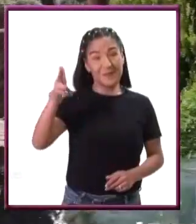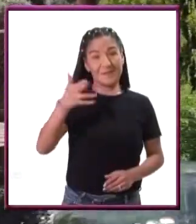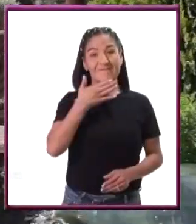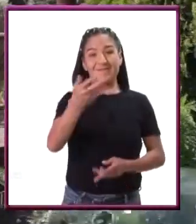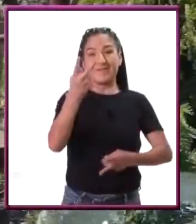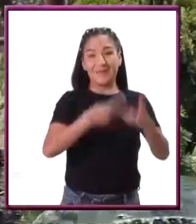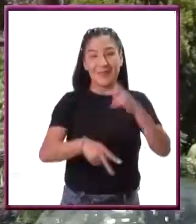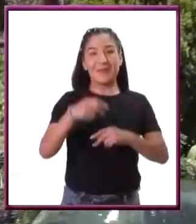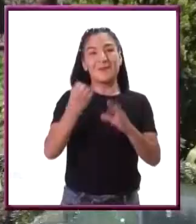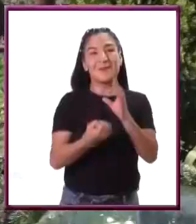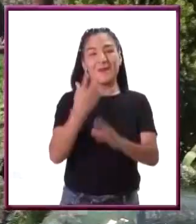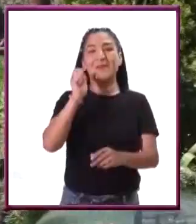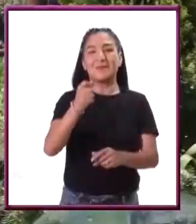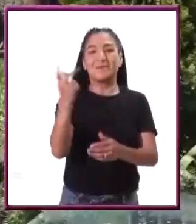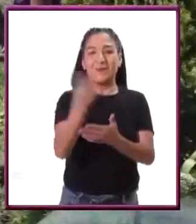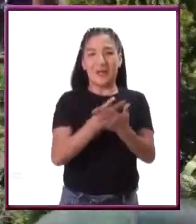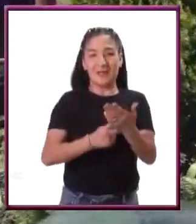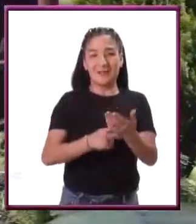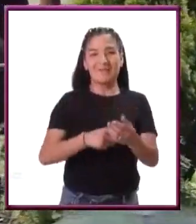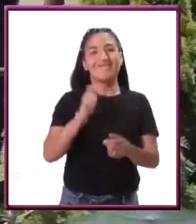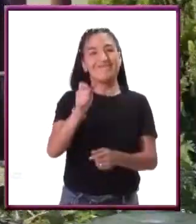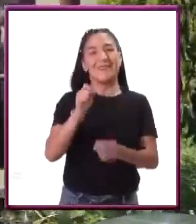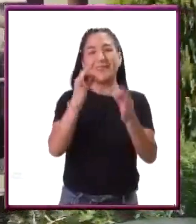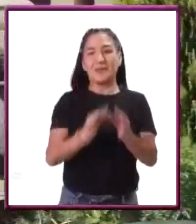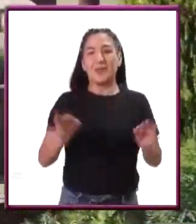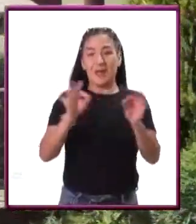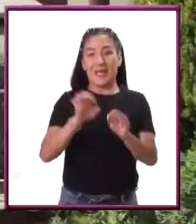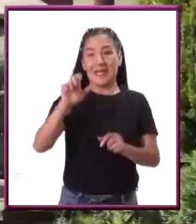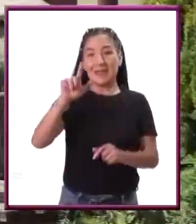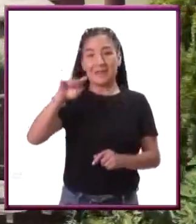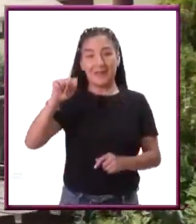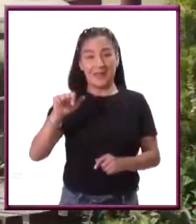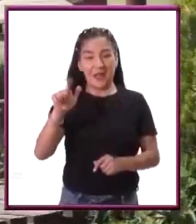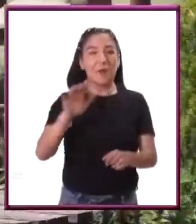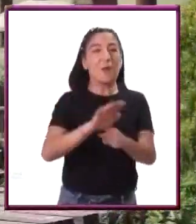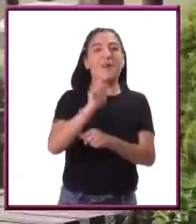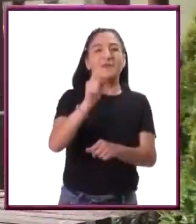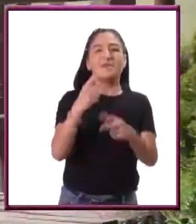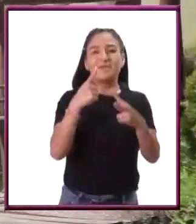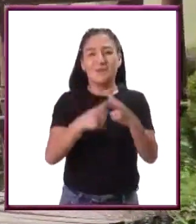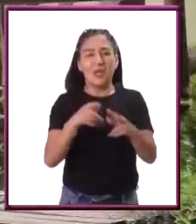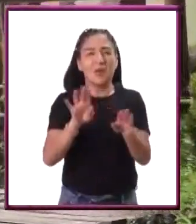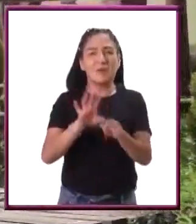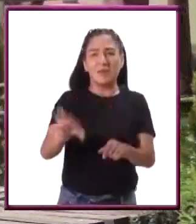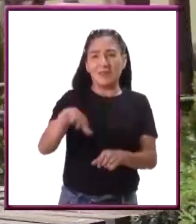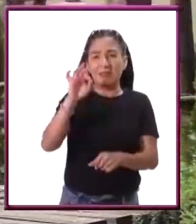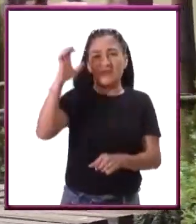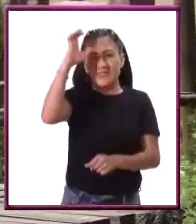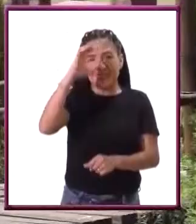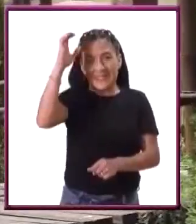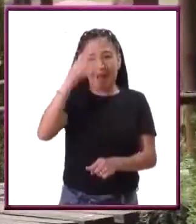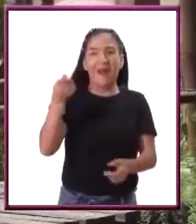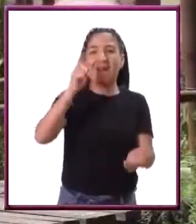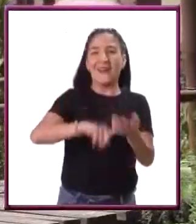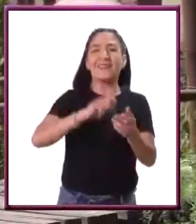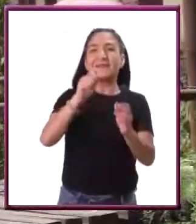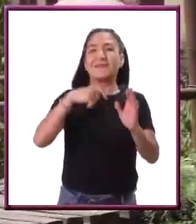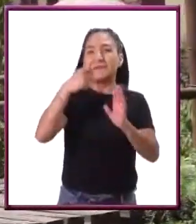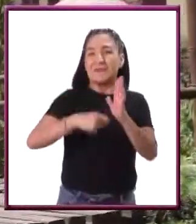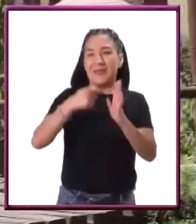Hola, bienvenidos a un nuevo episodio de Elemental, el show matemático que encuentra la ciencia detrás de los videos de